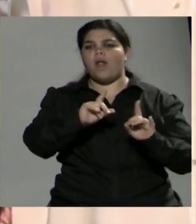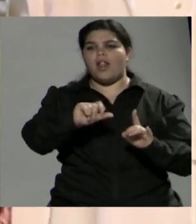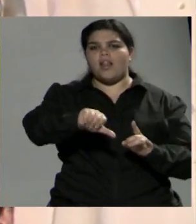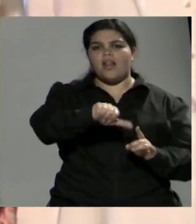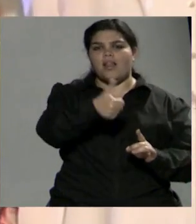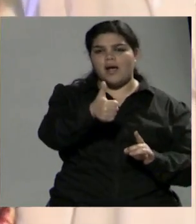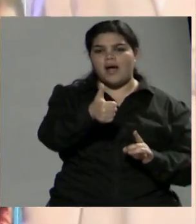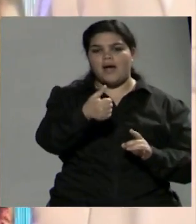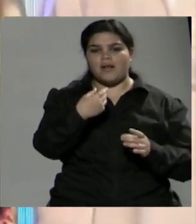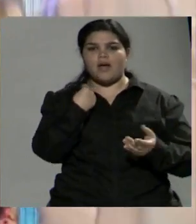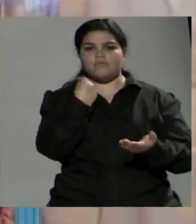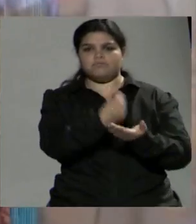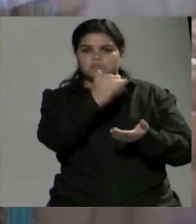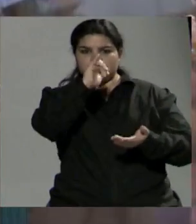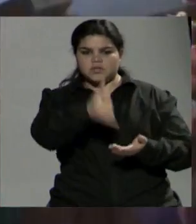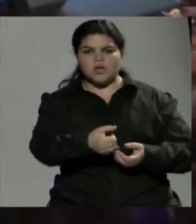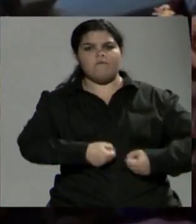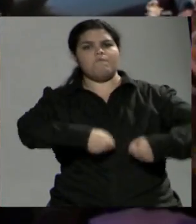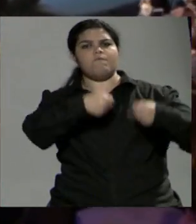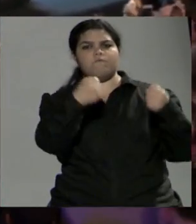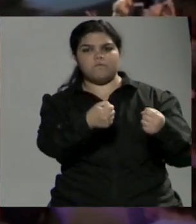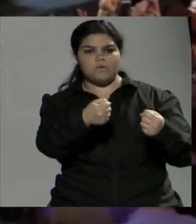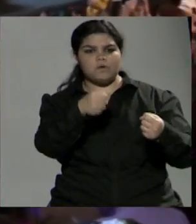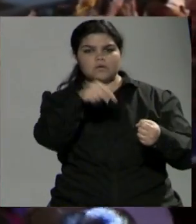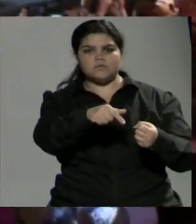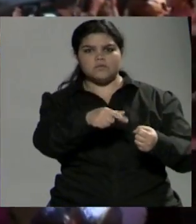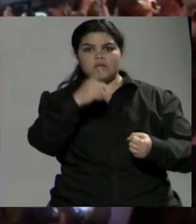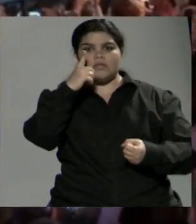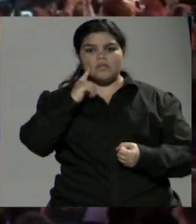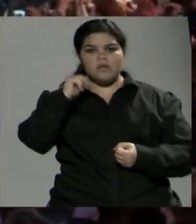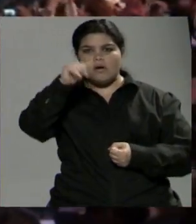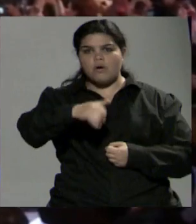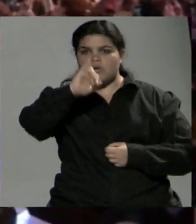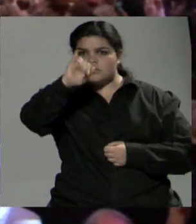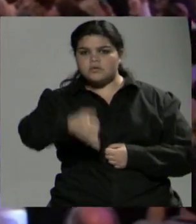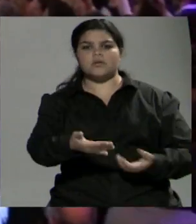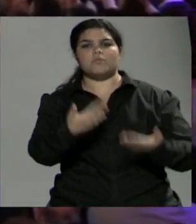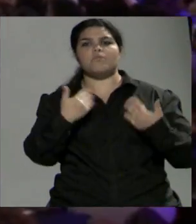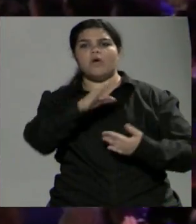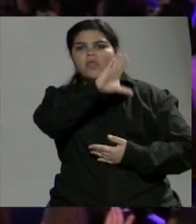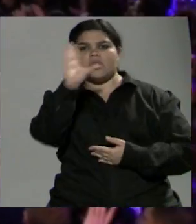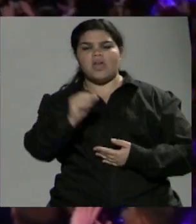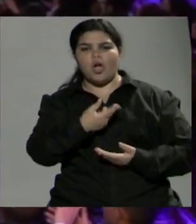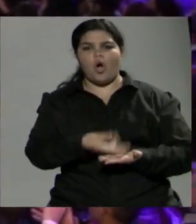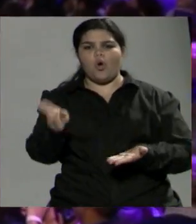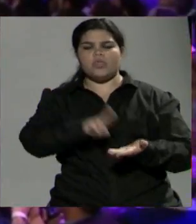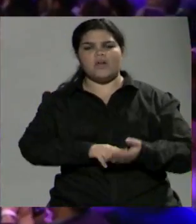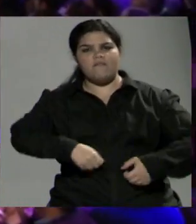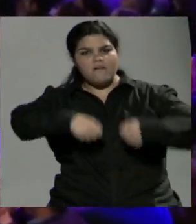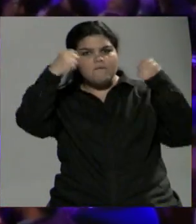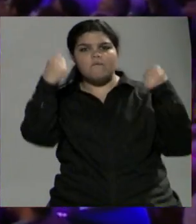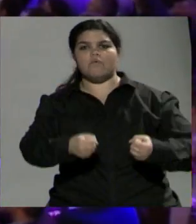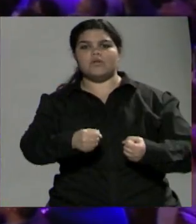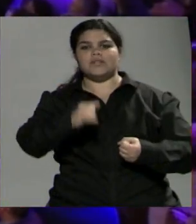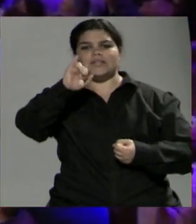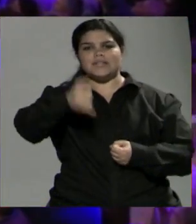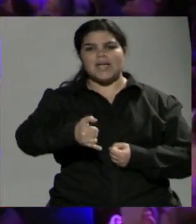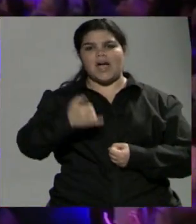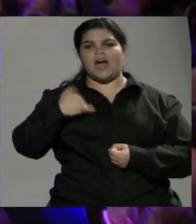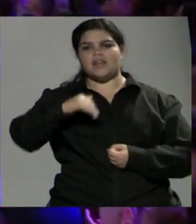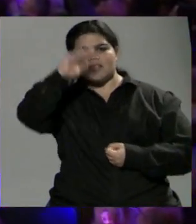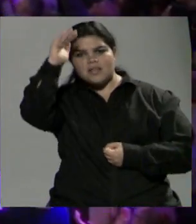para establecer la República, hoy podemos decir que la República se ha reafirmado a lo largo y a